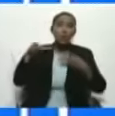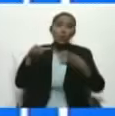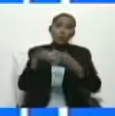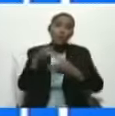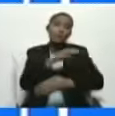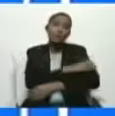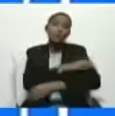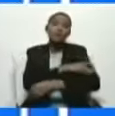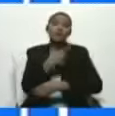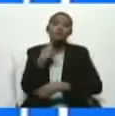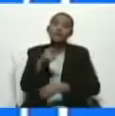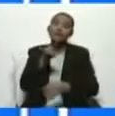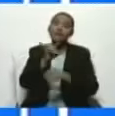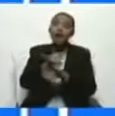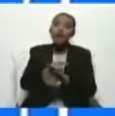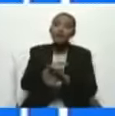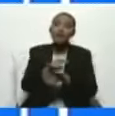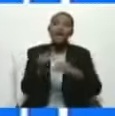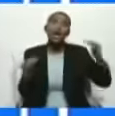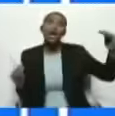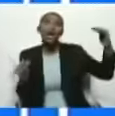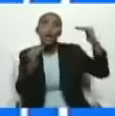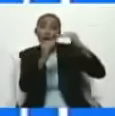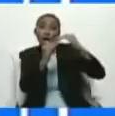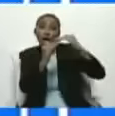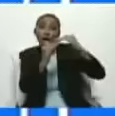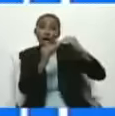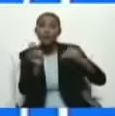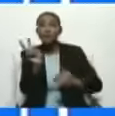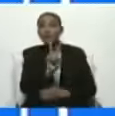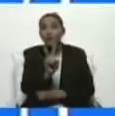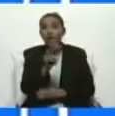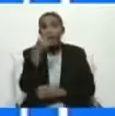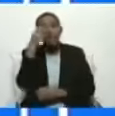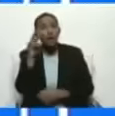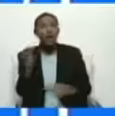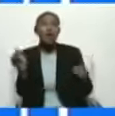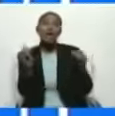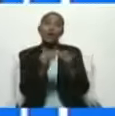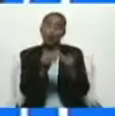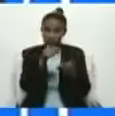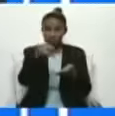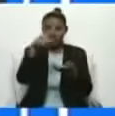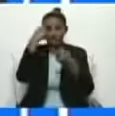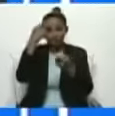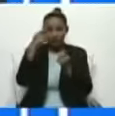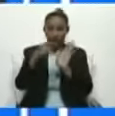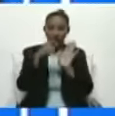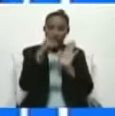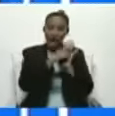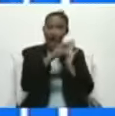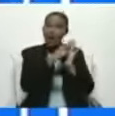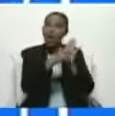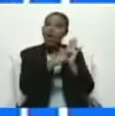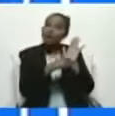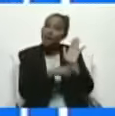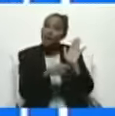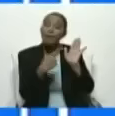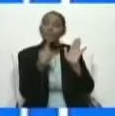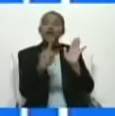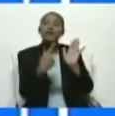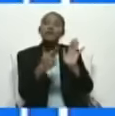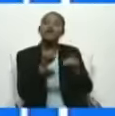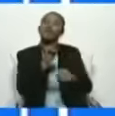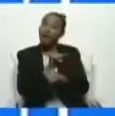igualita la ultraderecha y la derecha venezolana. Anótenlo, van a cantar fraude, anótenlo